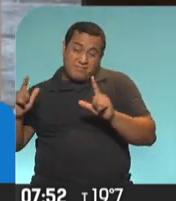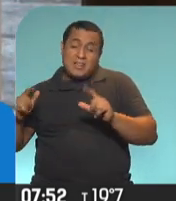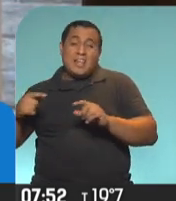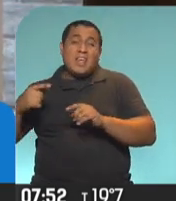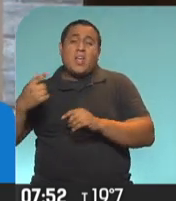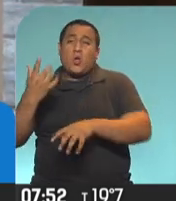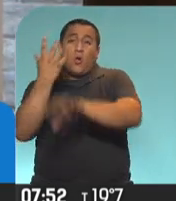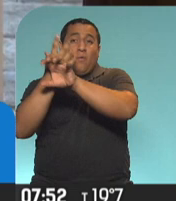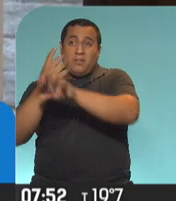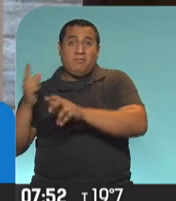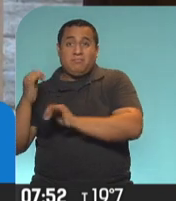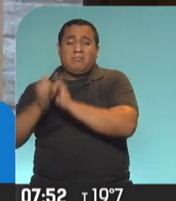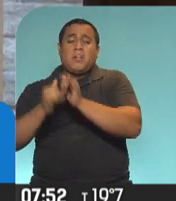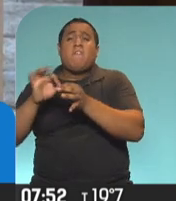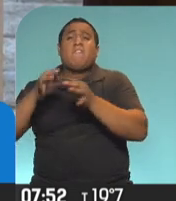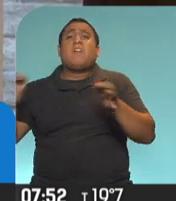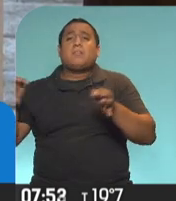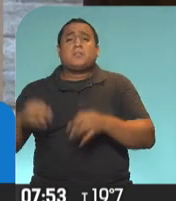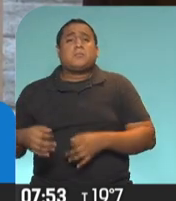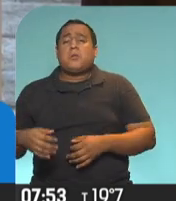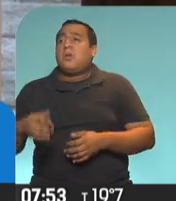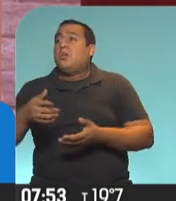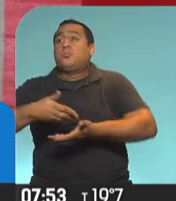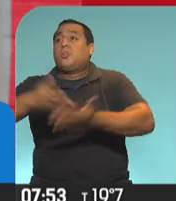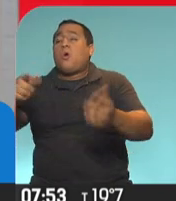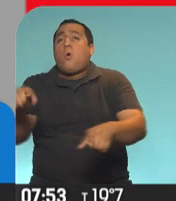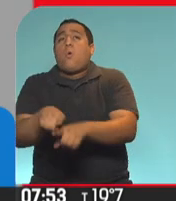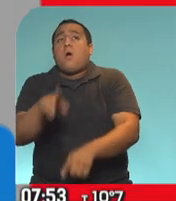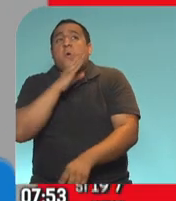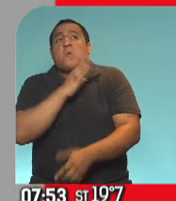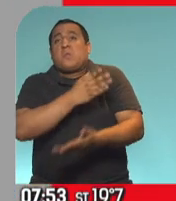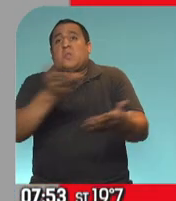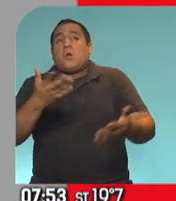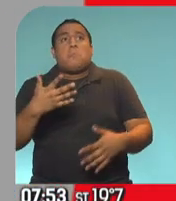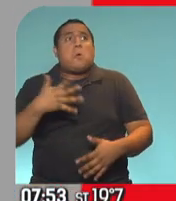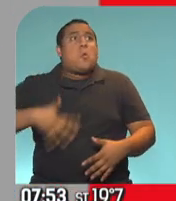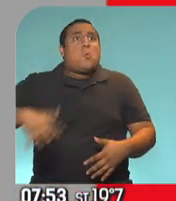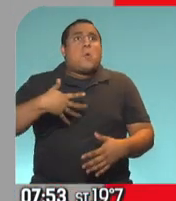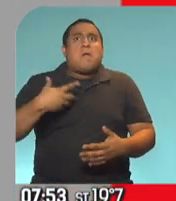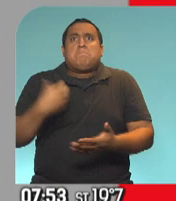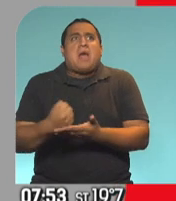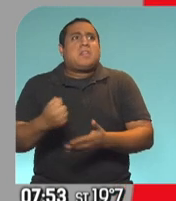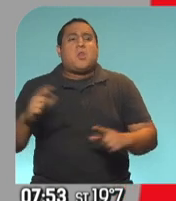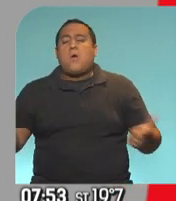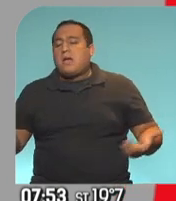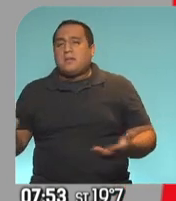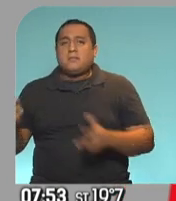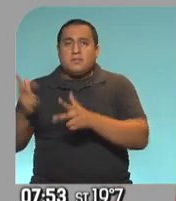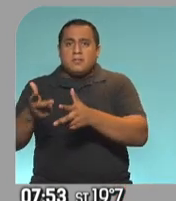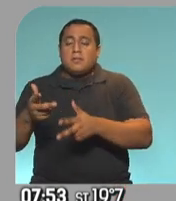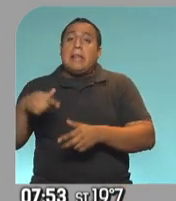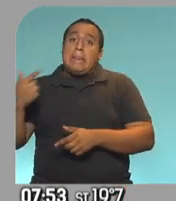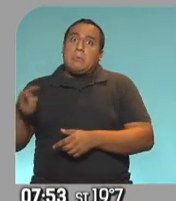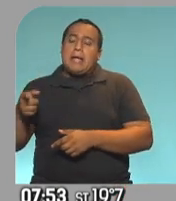videoconferencia la frase son como los judíos que por ahí no tienen patria un rato después el legislador se